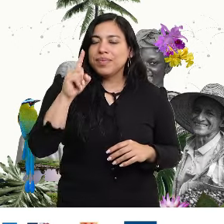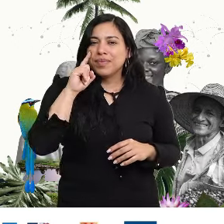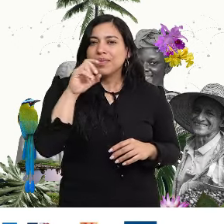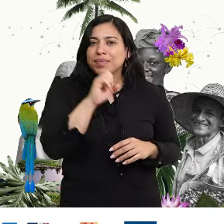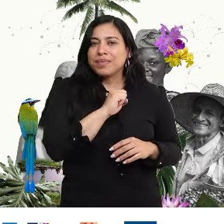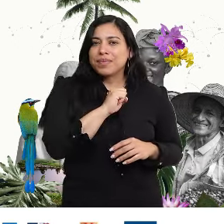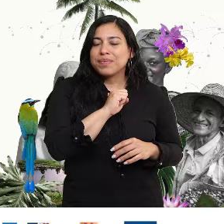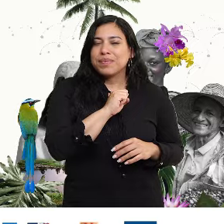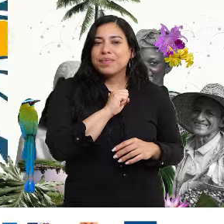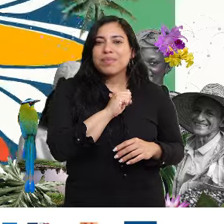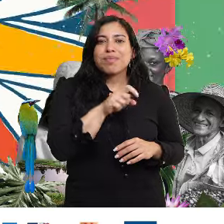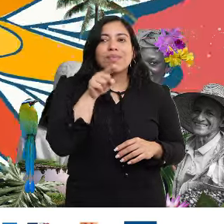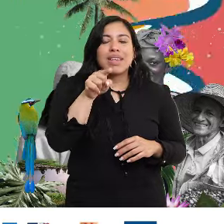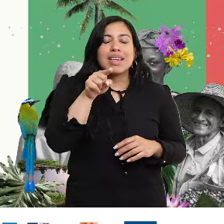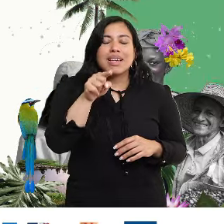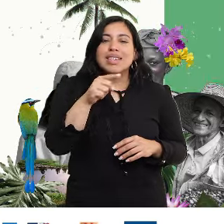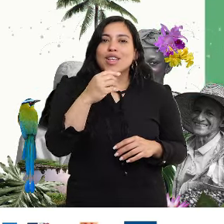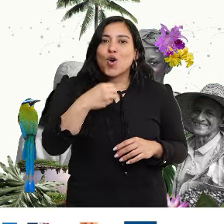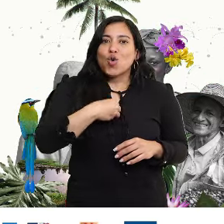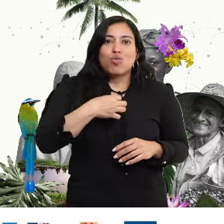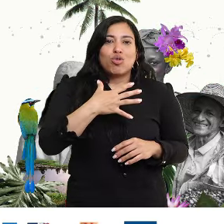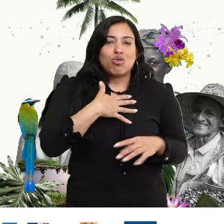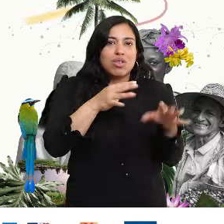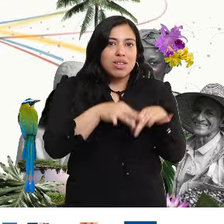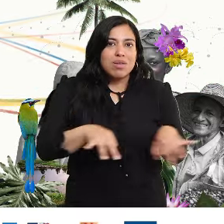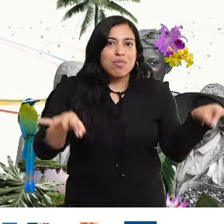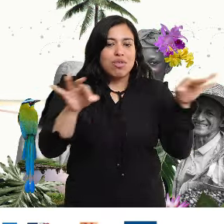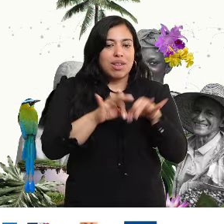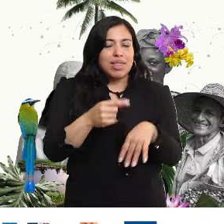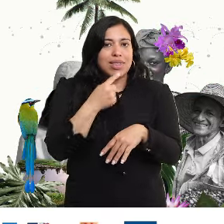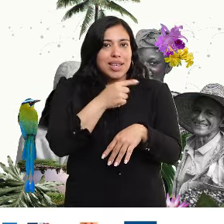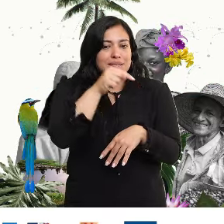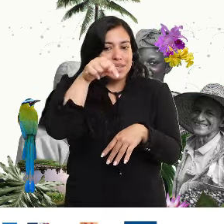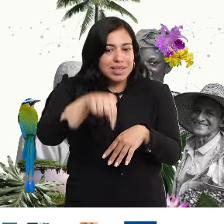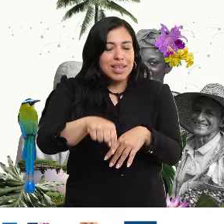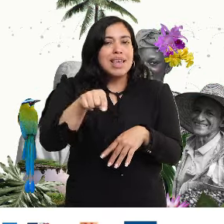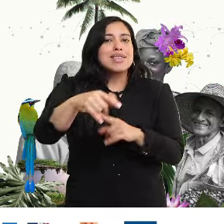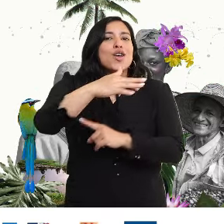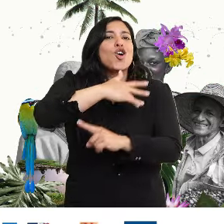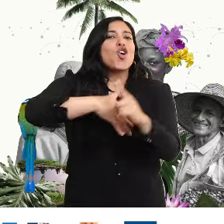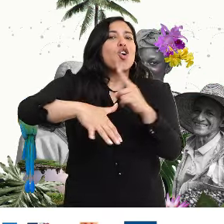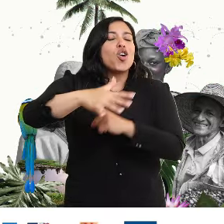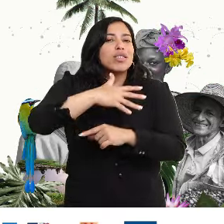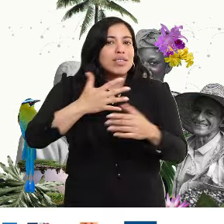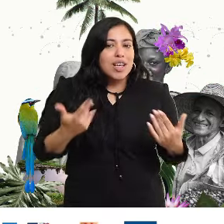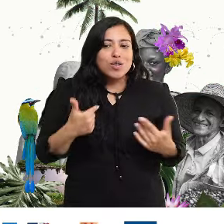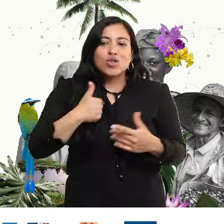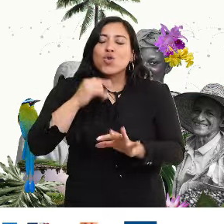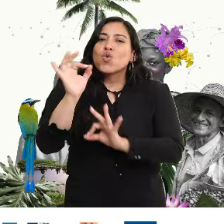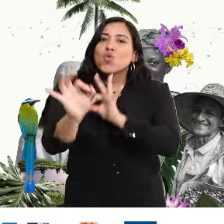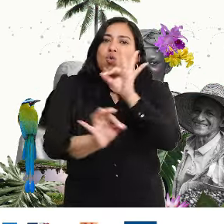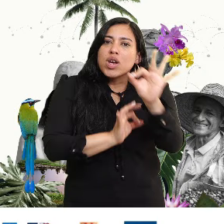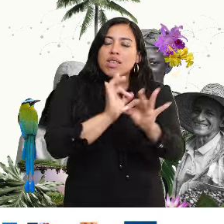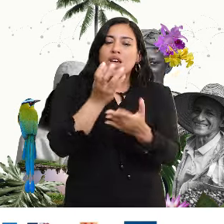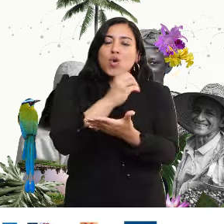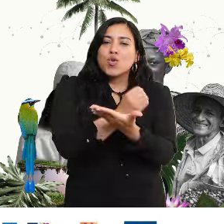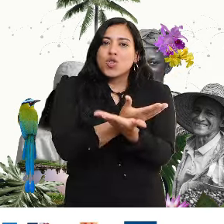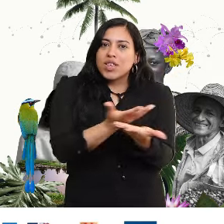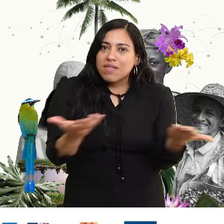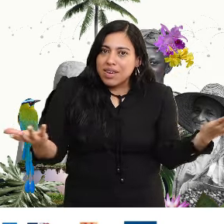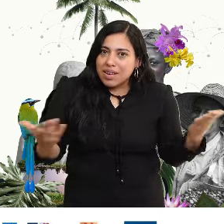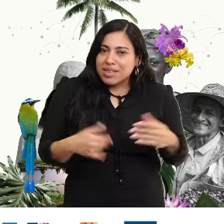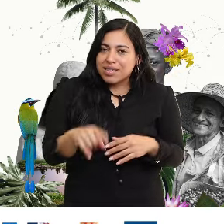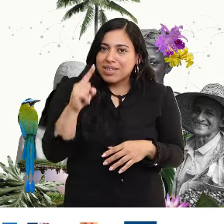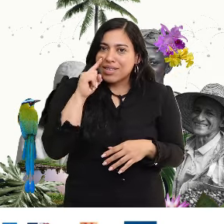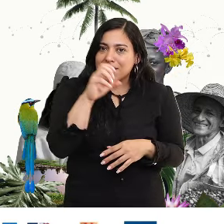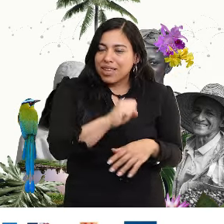y esa es la gran oportunidad que tenemos acá, decir, este es el contexto donde estamos conservando la biodiversidad, que es como el primer